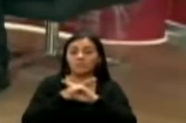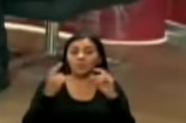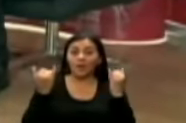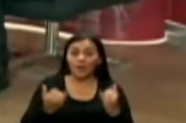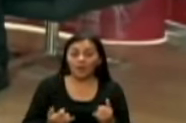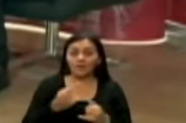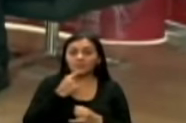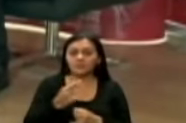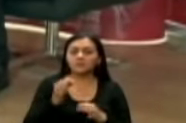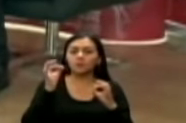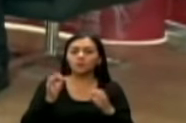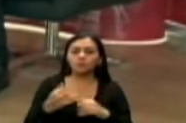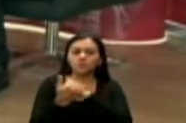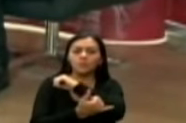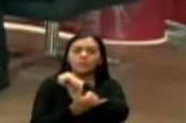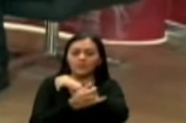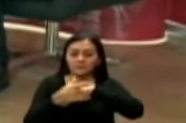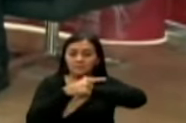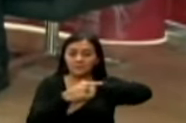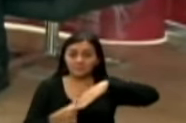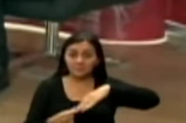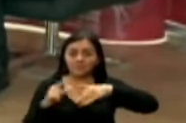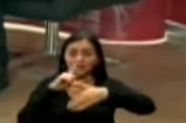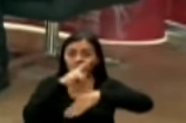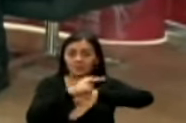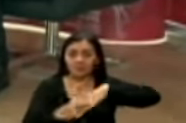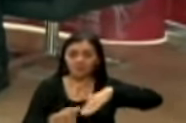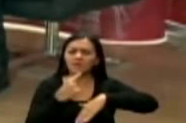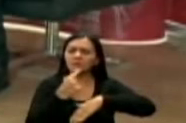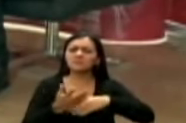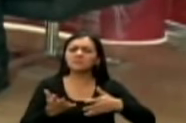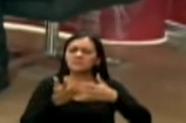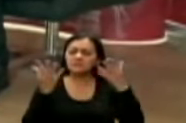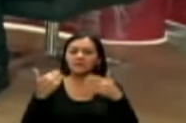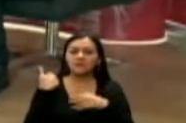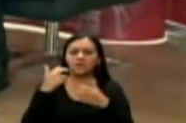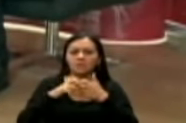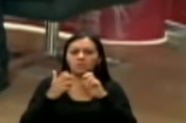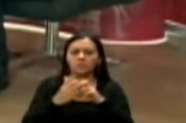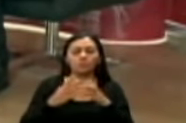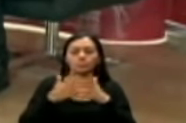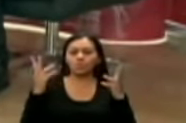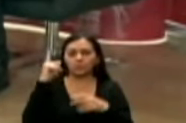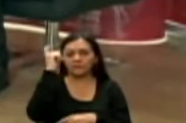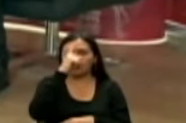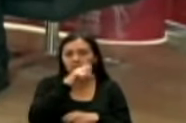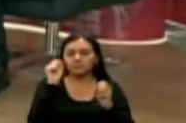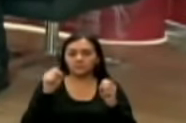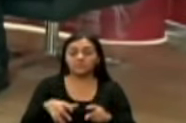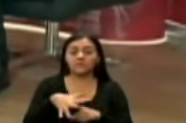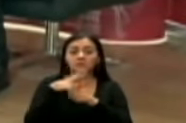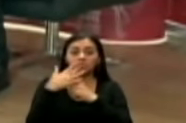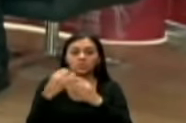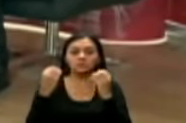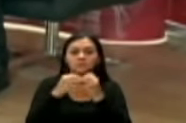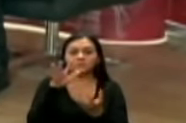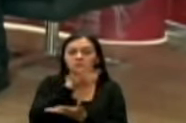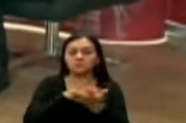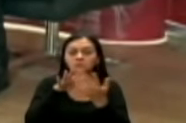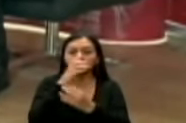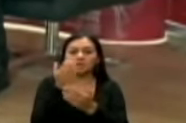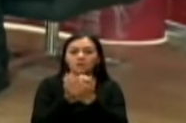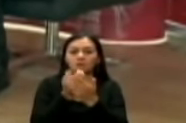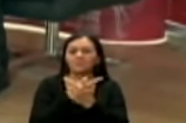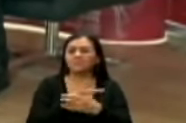momento, justamente, varios países de América Latina están atravesando momentos difíciles. La situación y el entorno económico no es